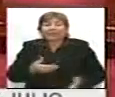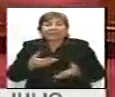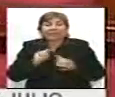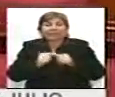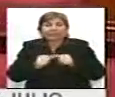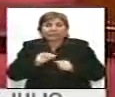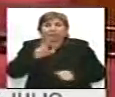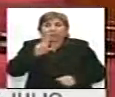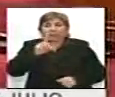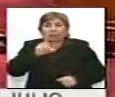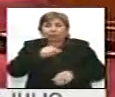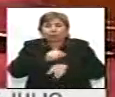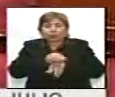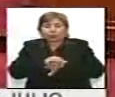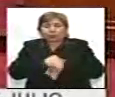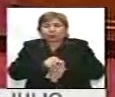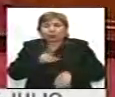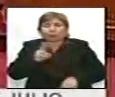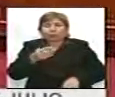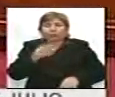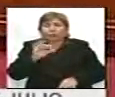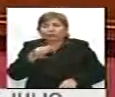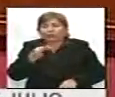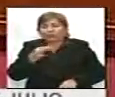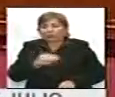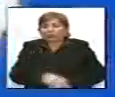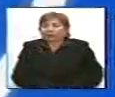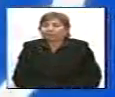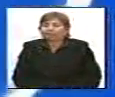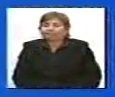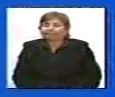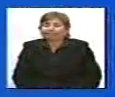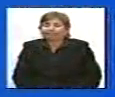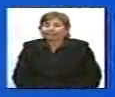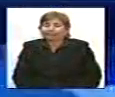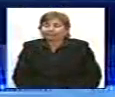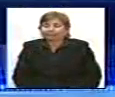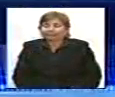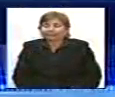fecha 21 de julio de 2019.